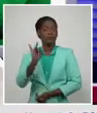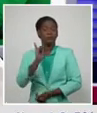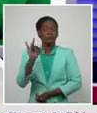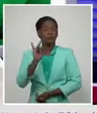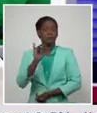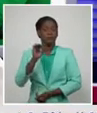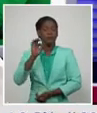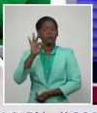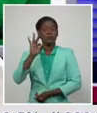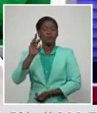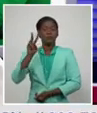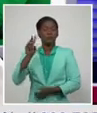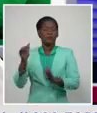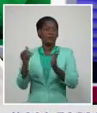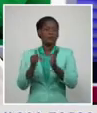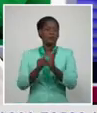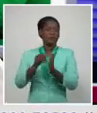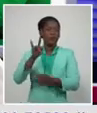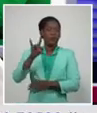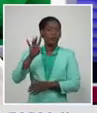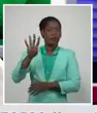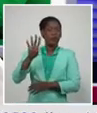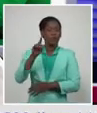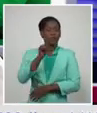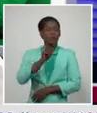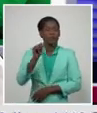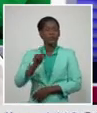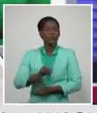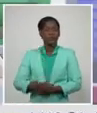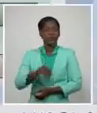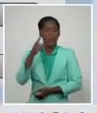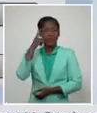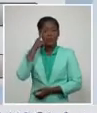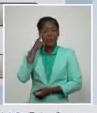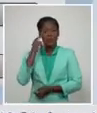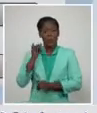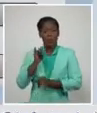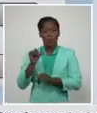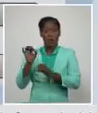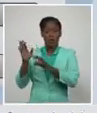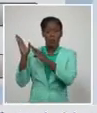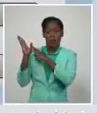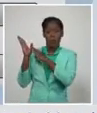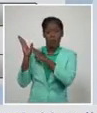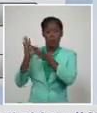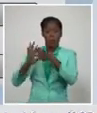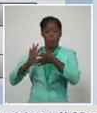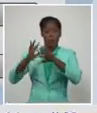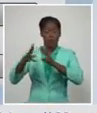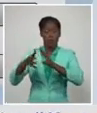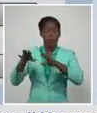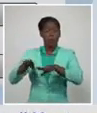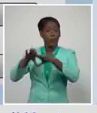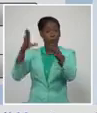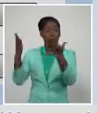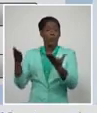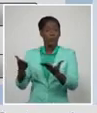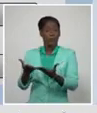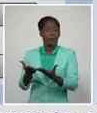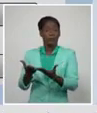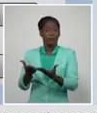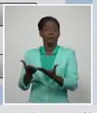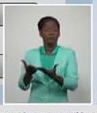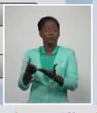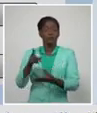782.094 personas. Eso hace que la cifra total de contagiados en el mundo prácticamente